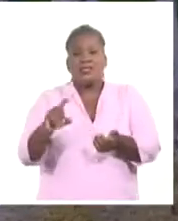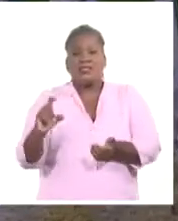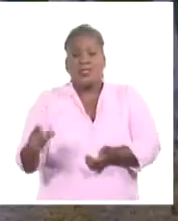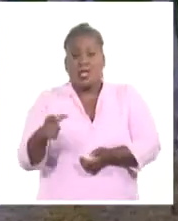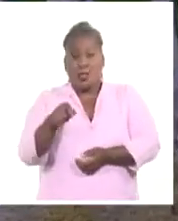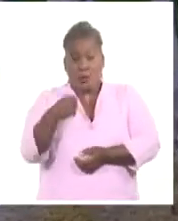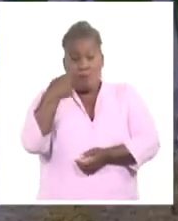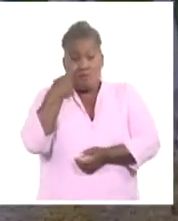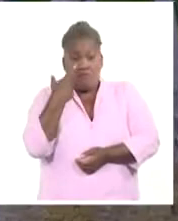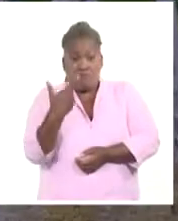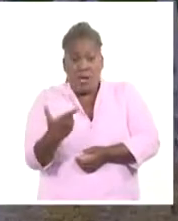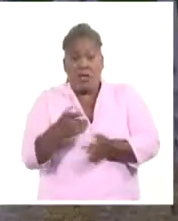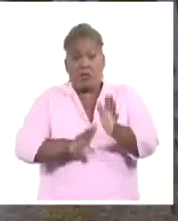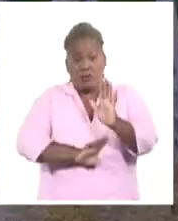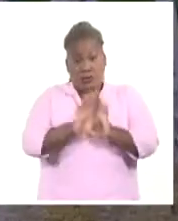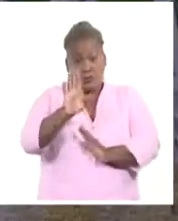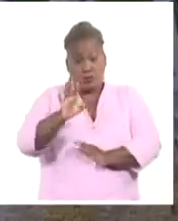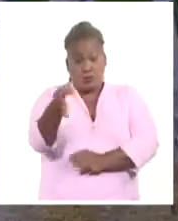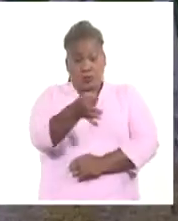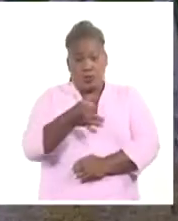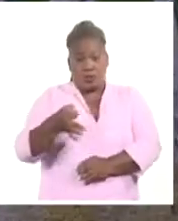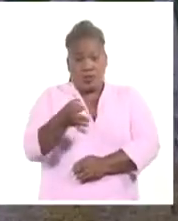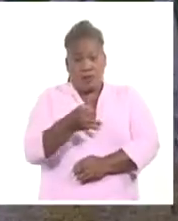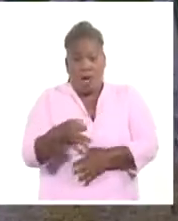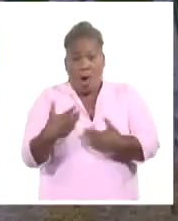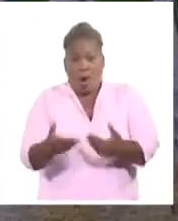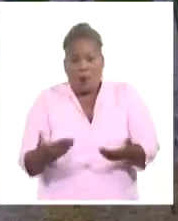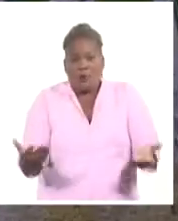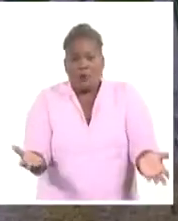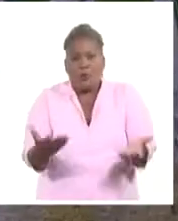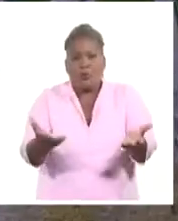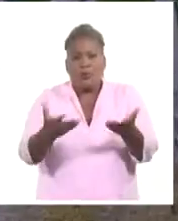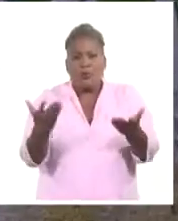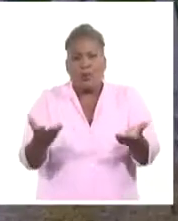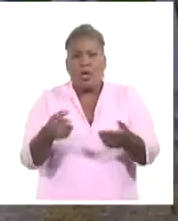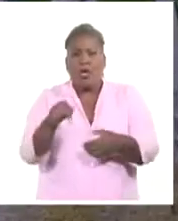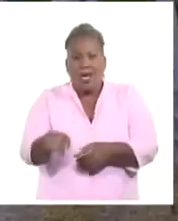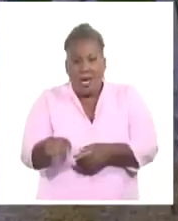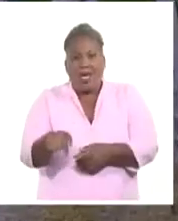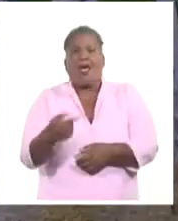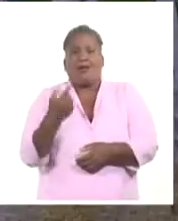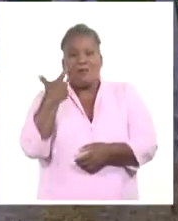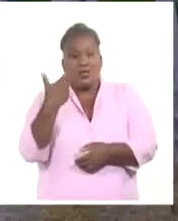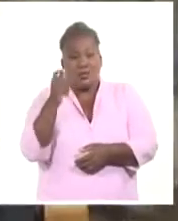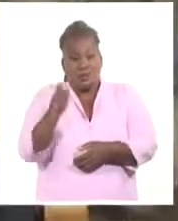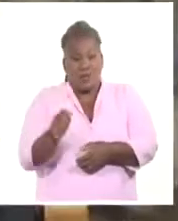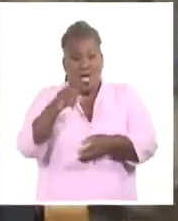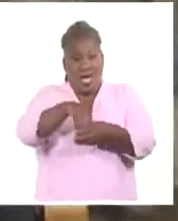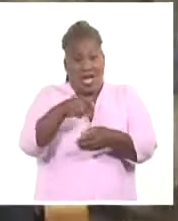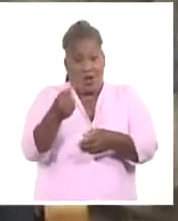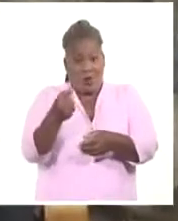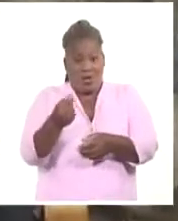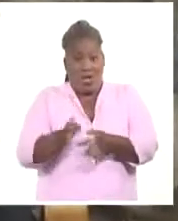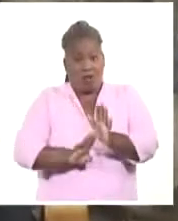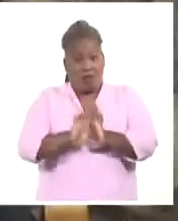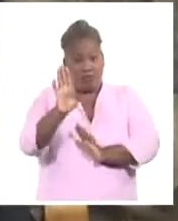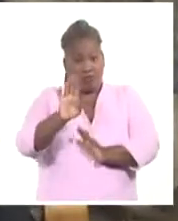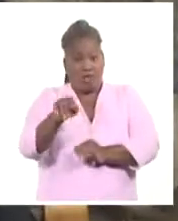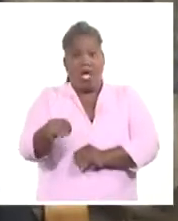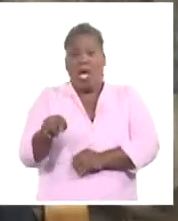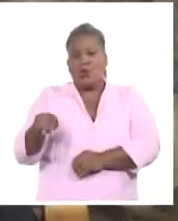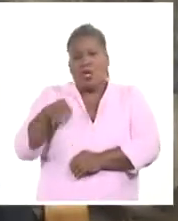las estrategias de desarrollo municipal cómo revitalizamos el papel también de estos actores económicos. Y precisamente hablaba usted de las